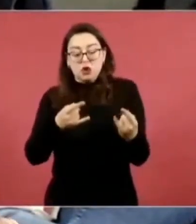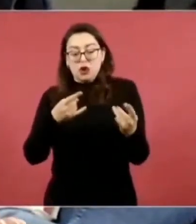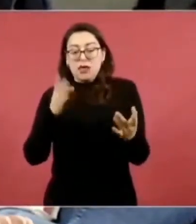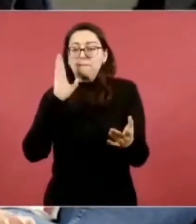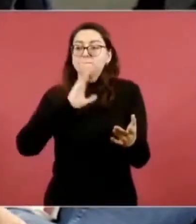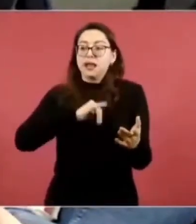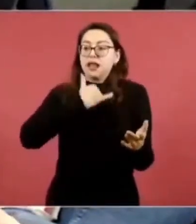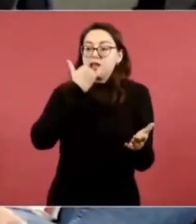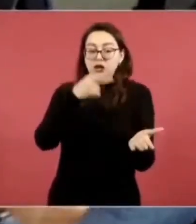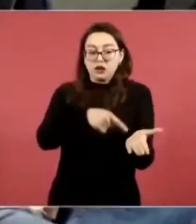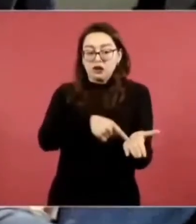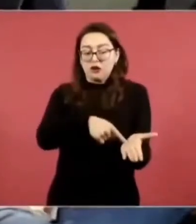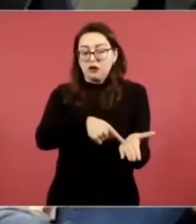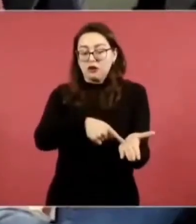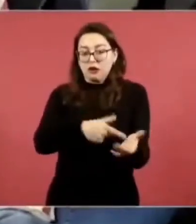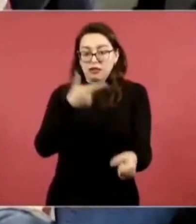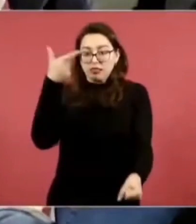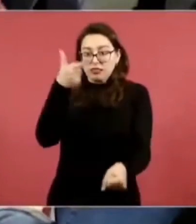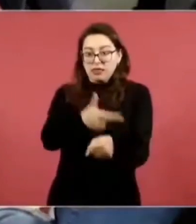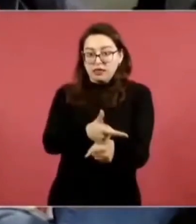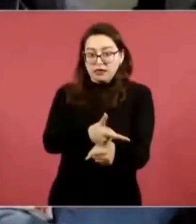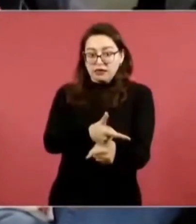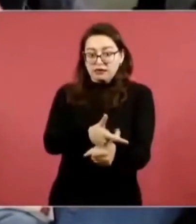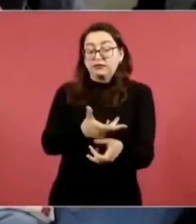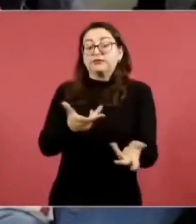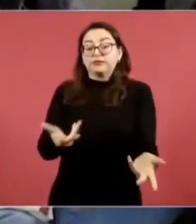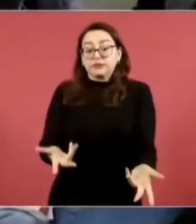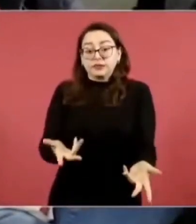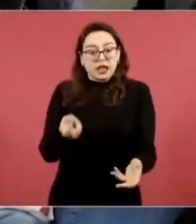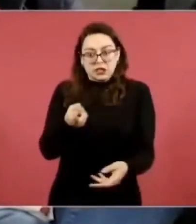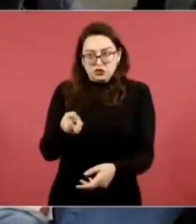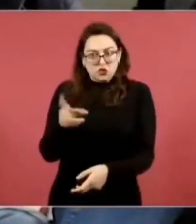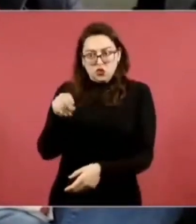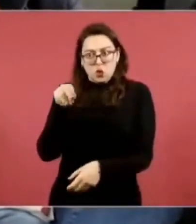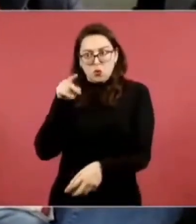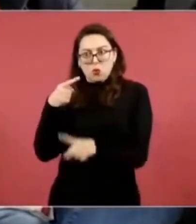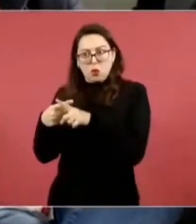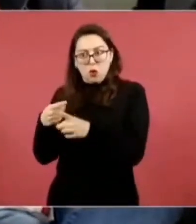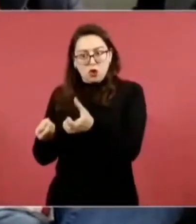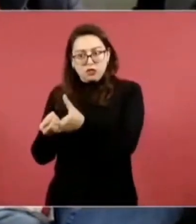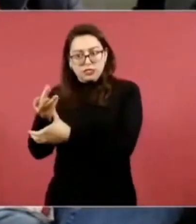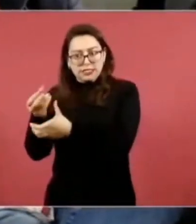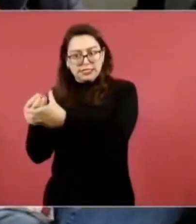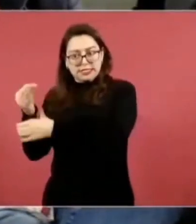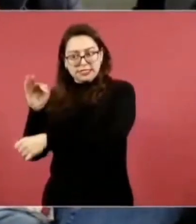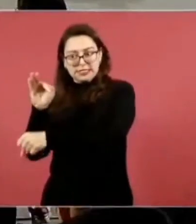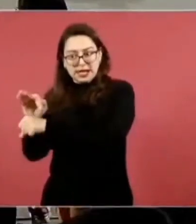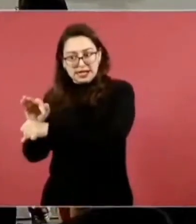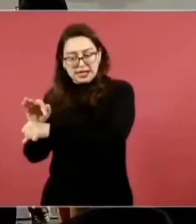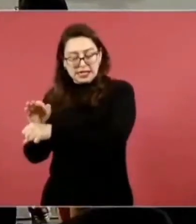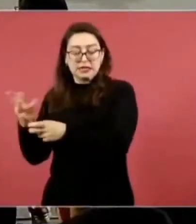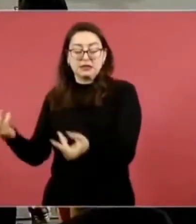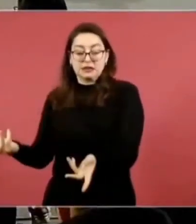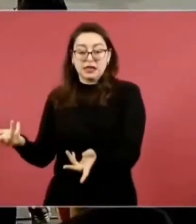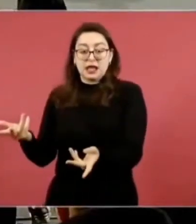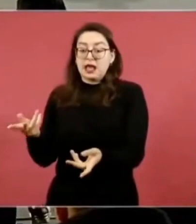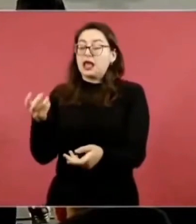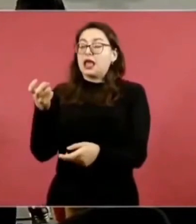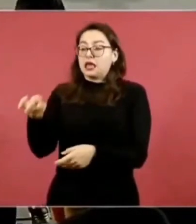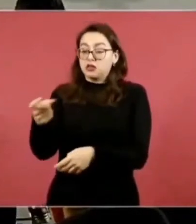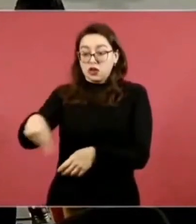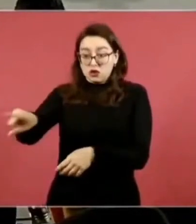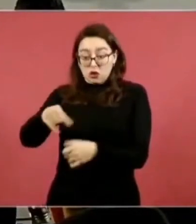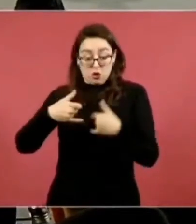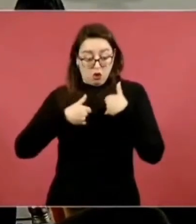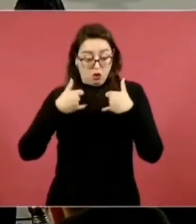solicitó que, aunque a los que fueron excarcelados no era el único delito que se les acusaba,